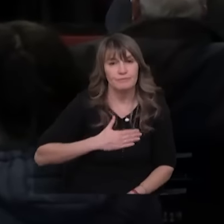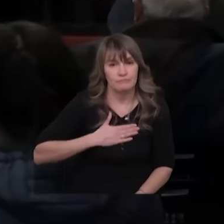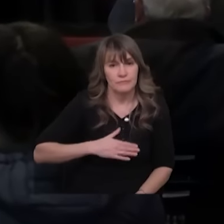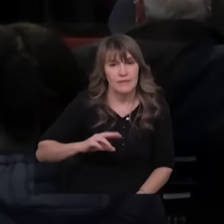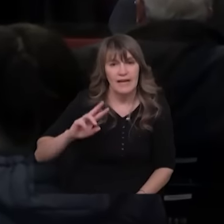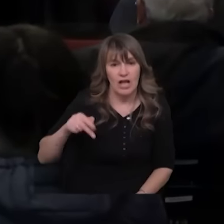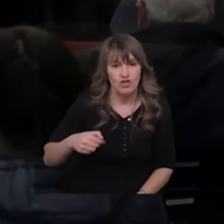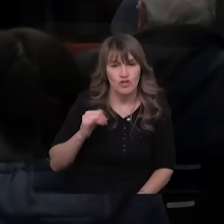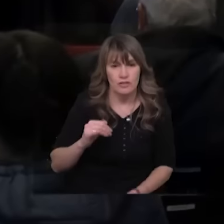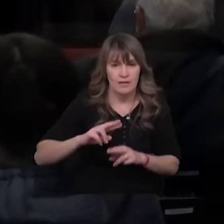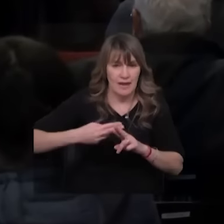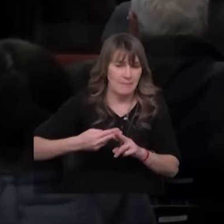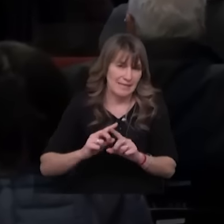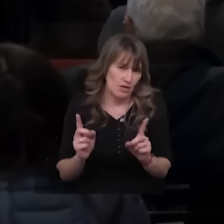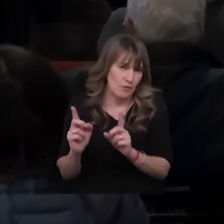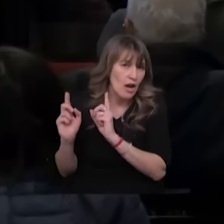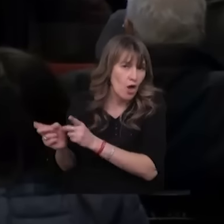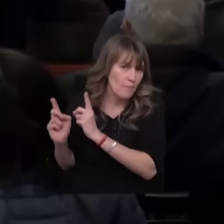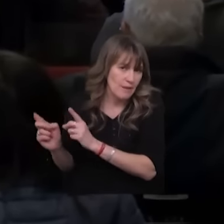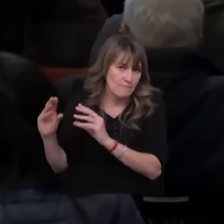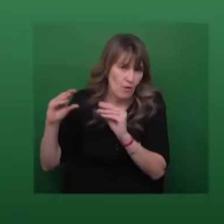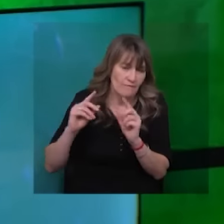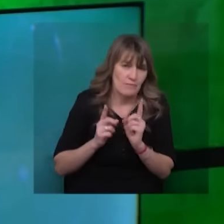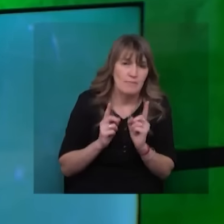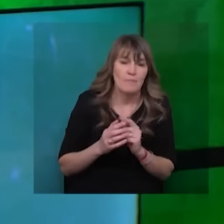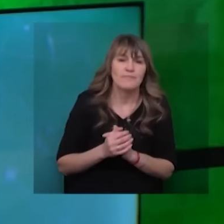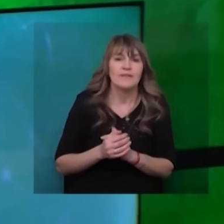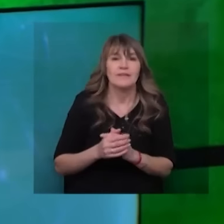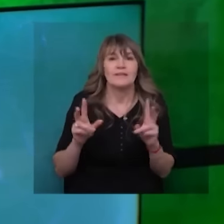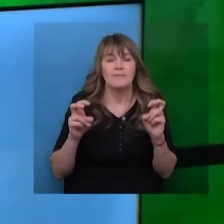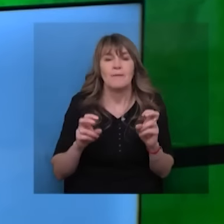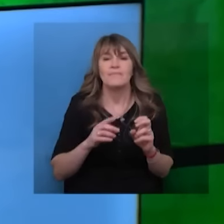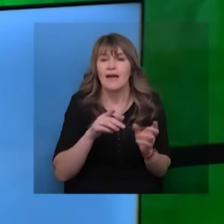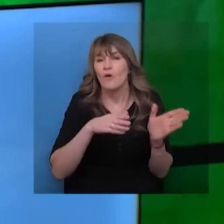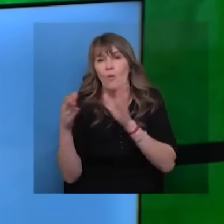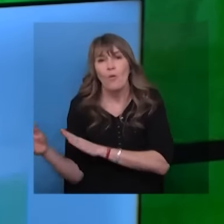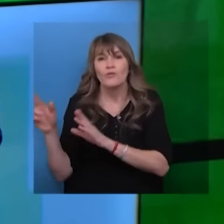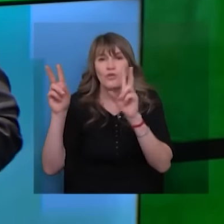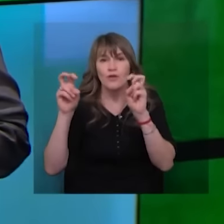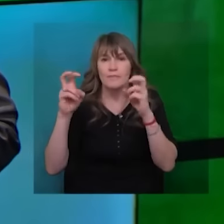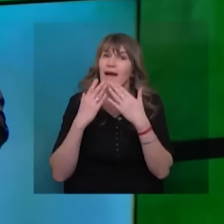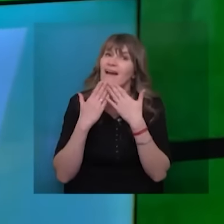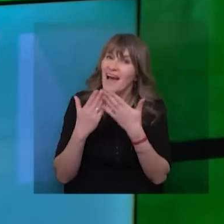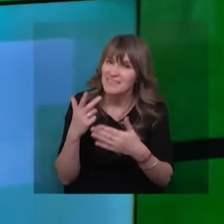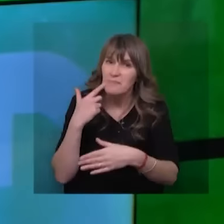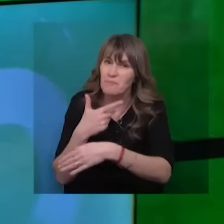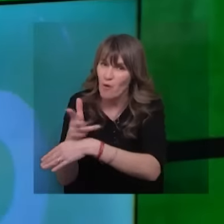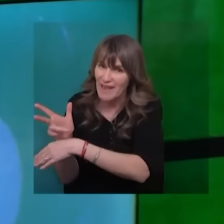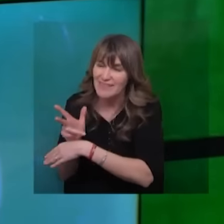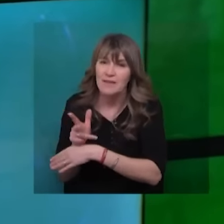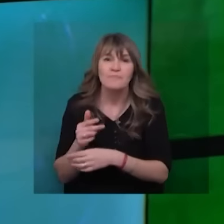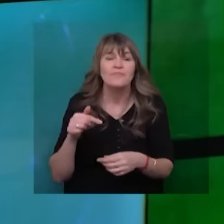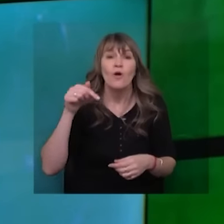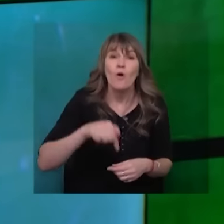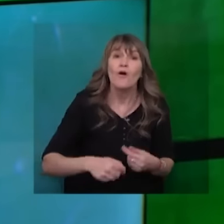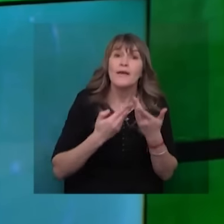repetir eh estaba el tema de los programas Qué pasa cambiamos de tema gracias por ese móvil les contamos o les recordamos que hoy